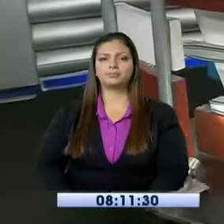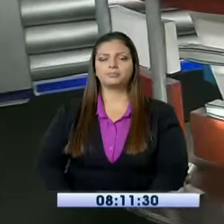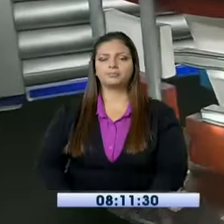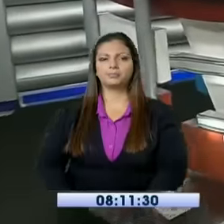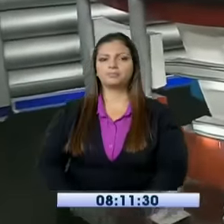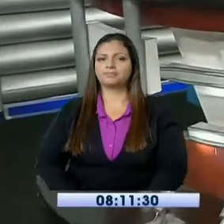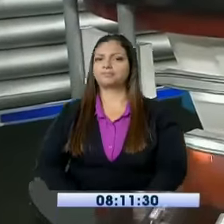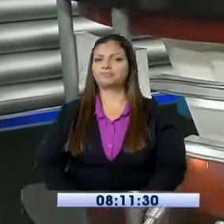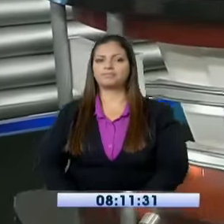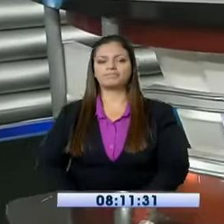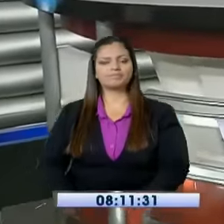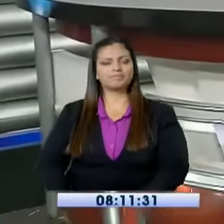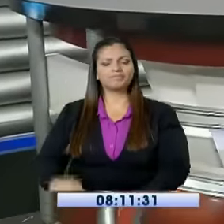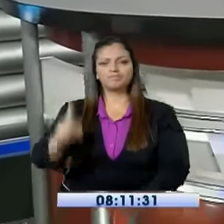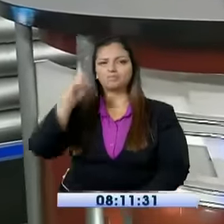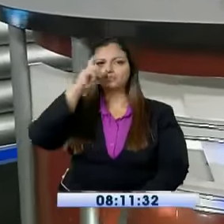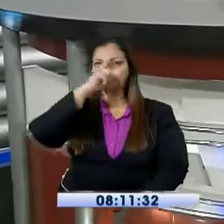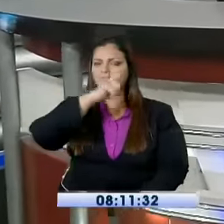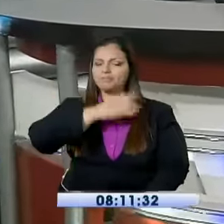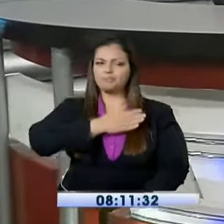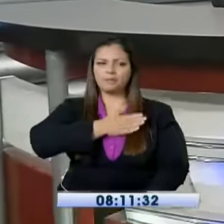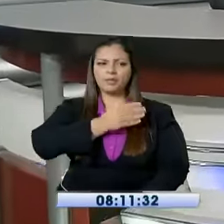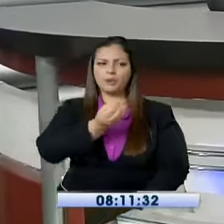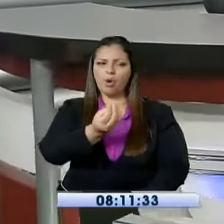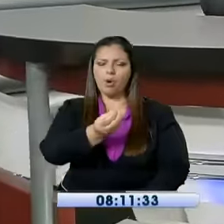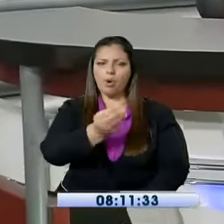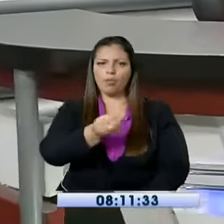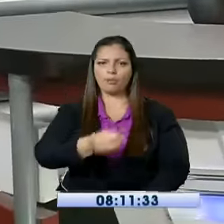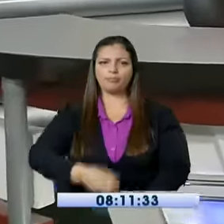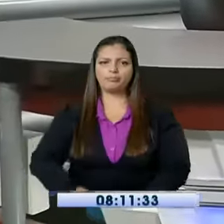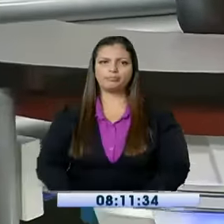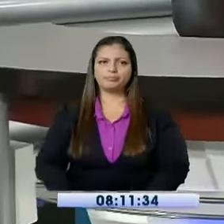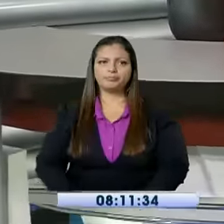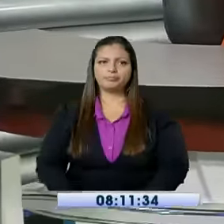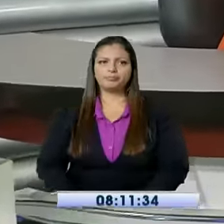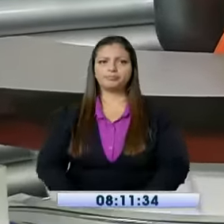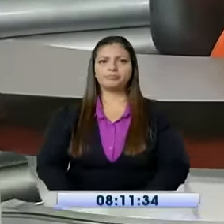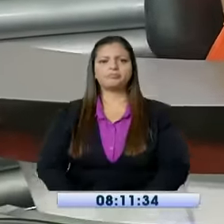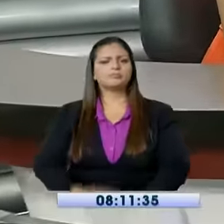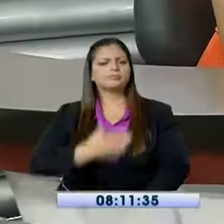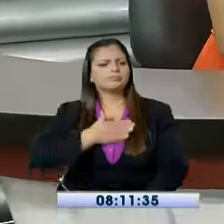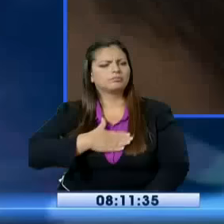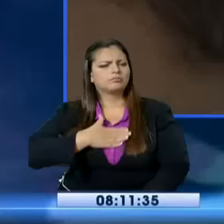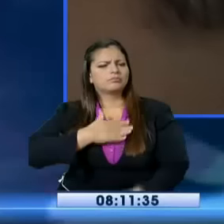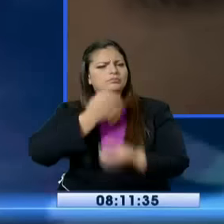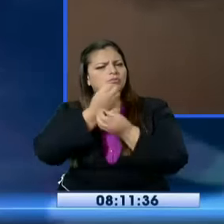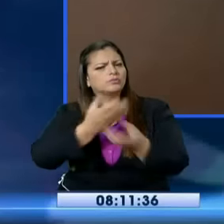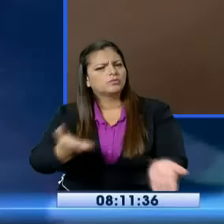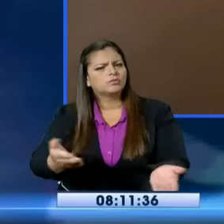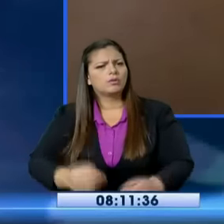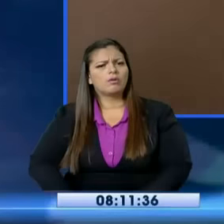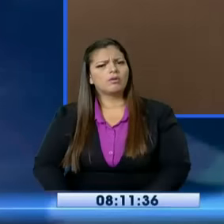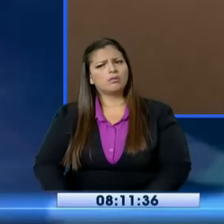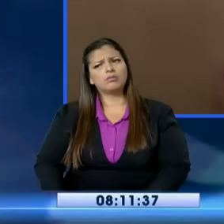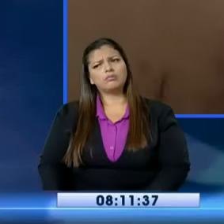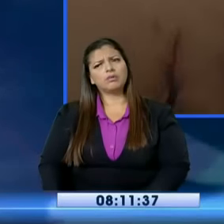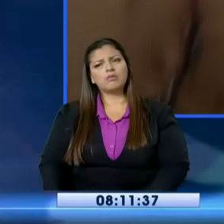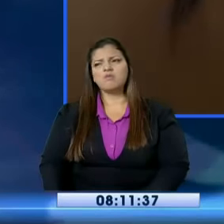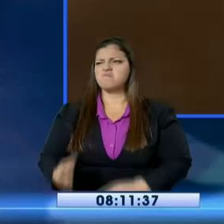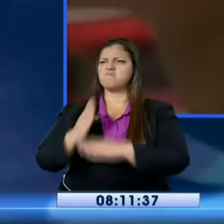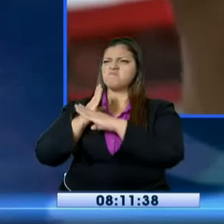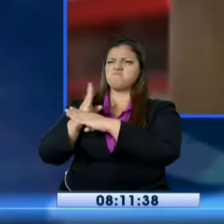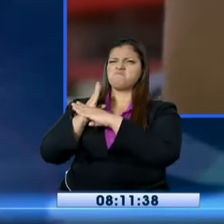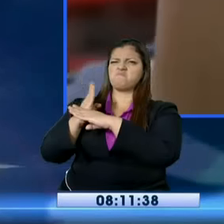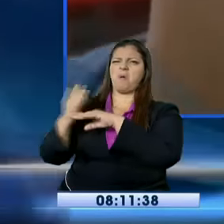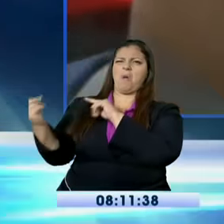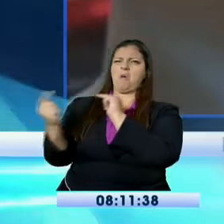nada. Qué terrible situación que ha vivido este jovencito por no dejarse robar. Lo menos que podemos decirle es, por favor, entreguen nomás el celular, entreguen lo que tengan. Para evitar tantas